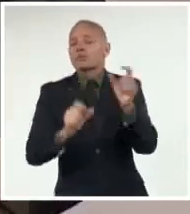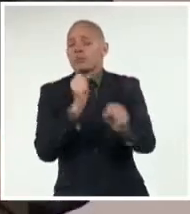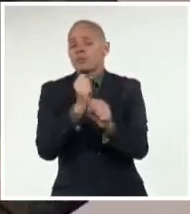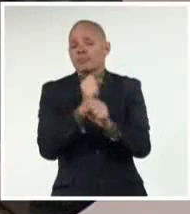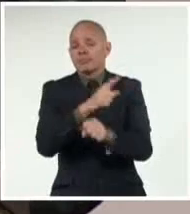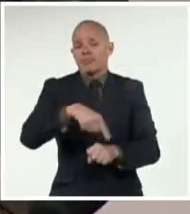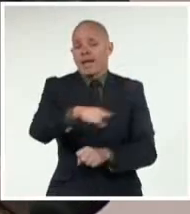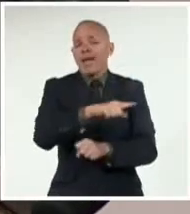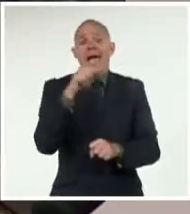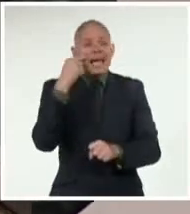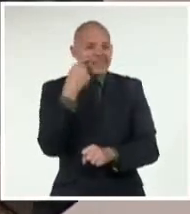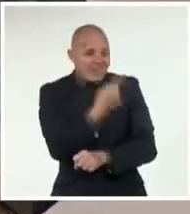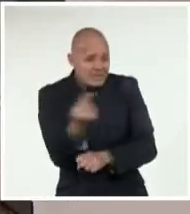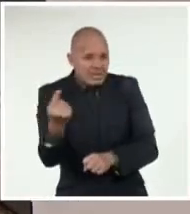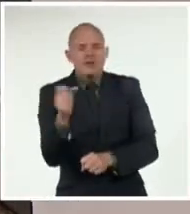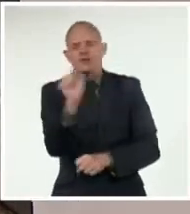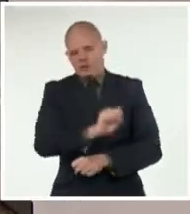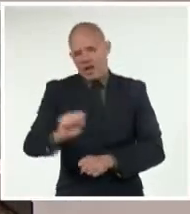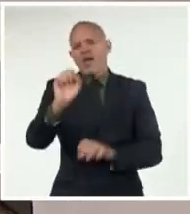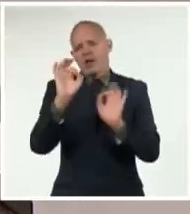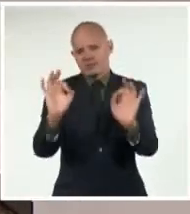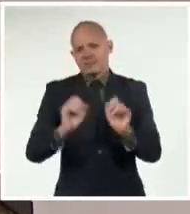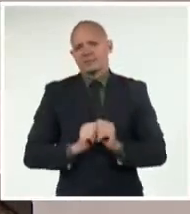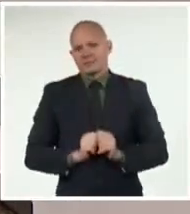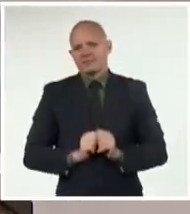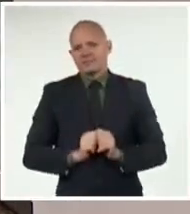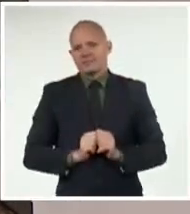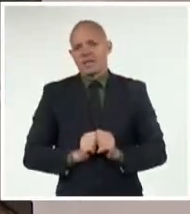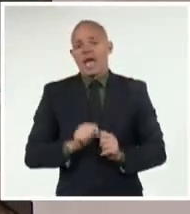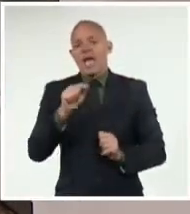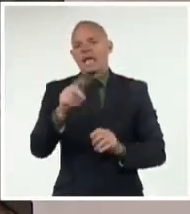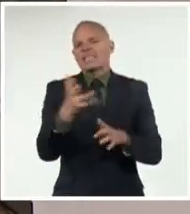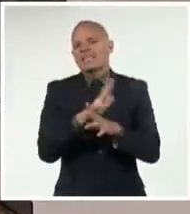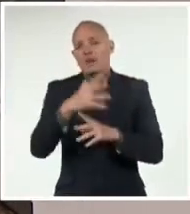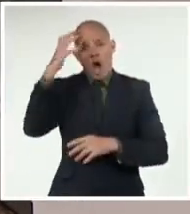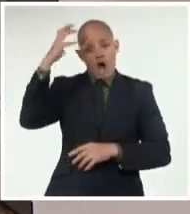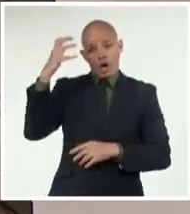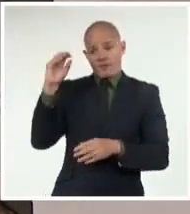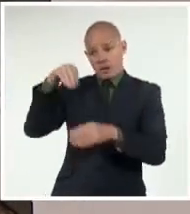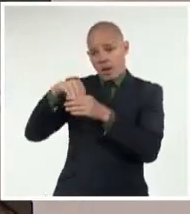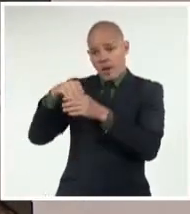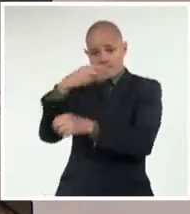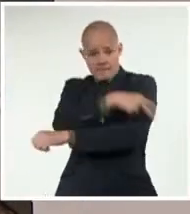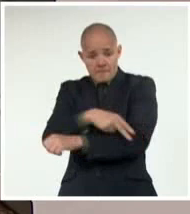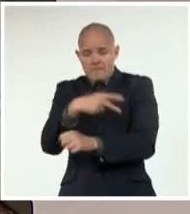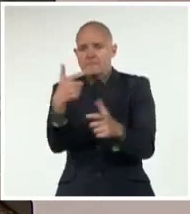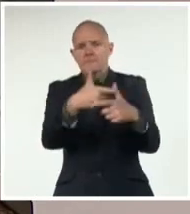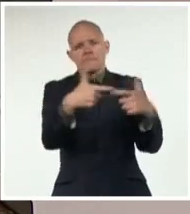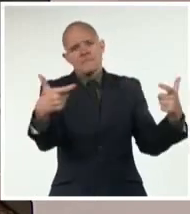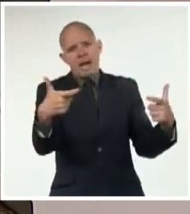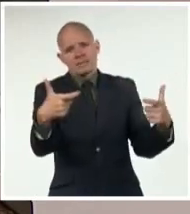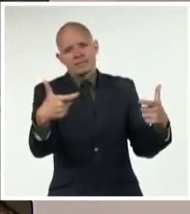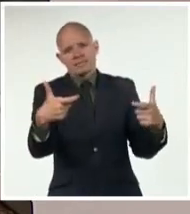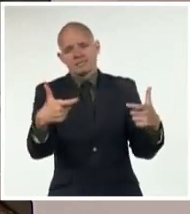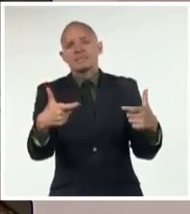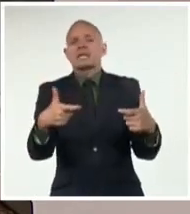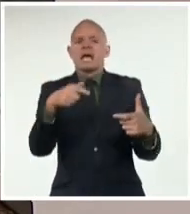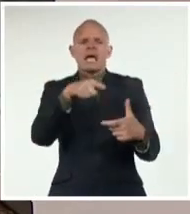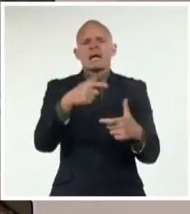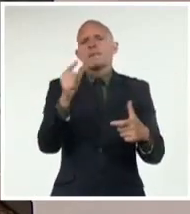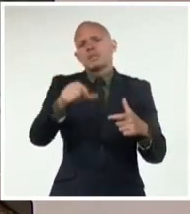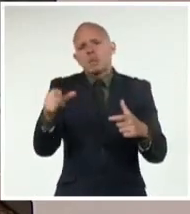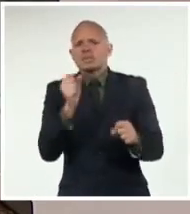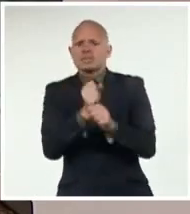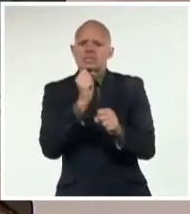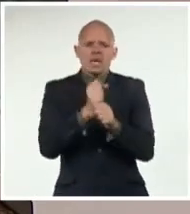socialismo. Significa precisamente el gobierno del país por la mayoría del país, que son los que trabajan,